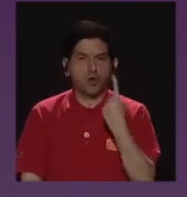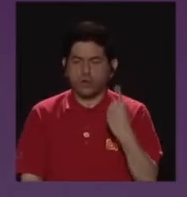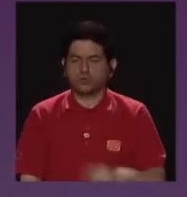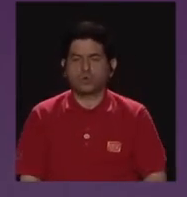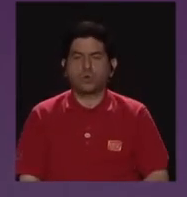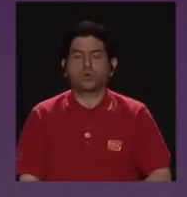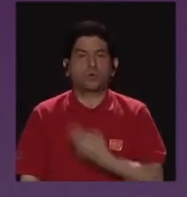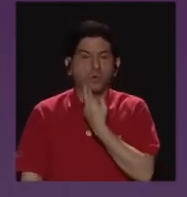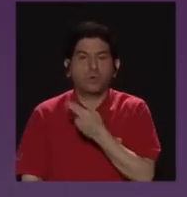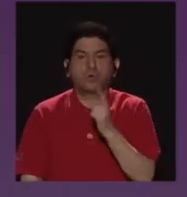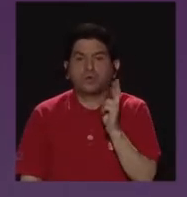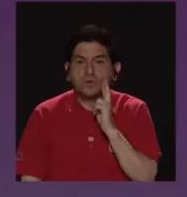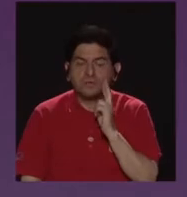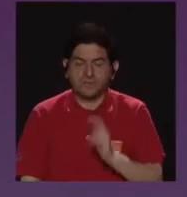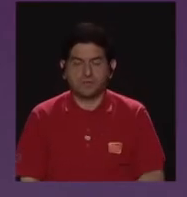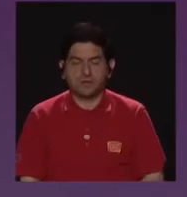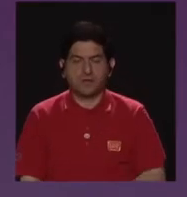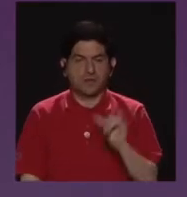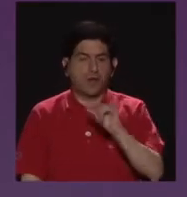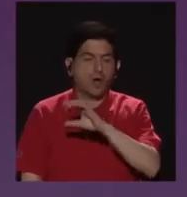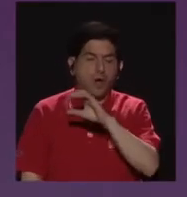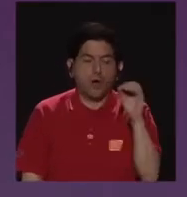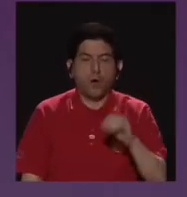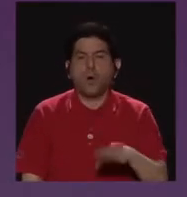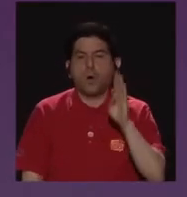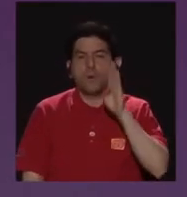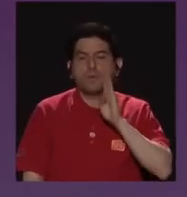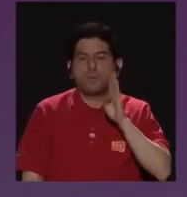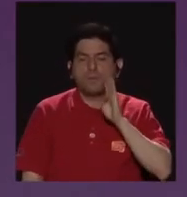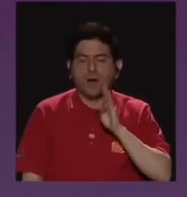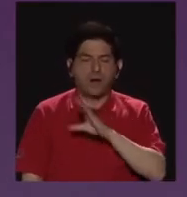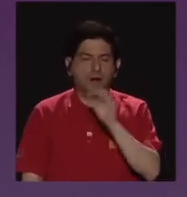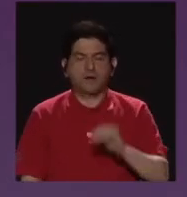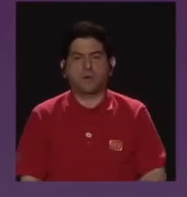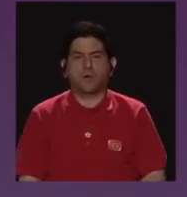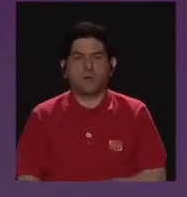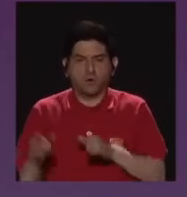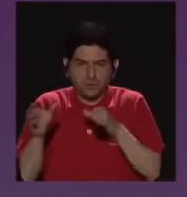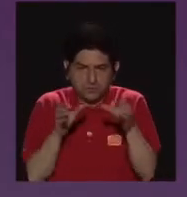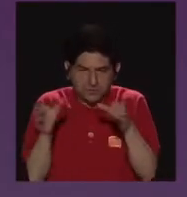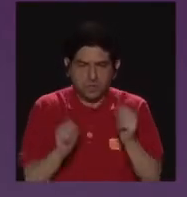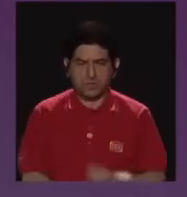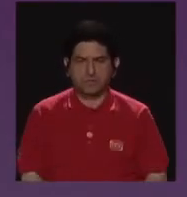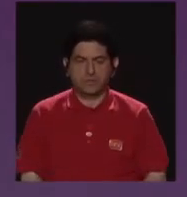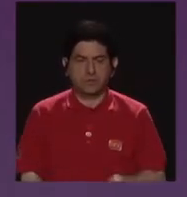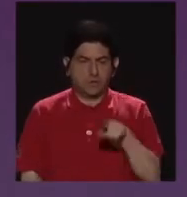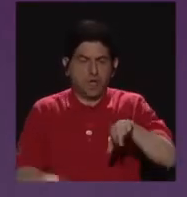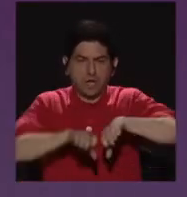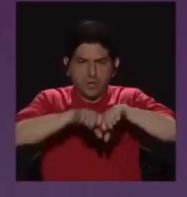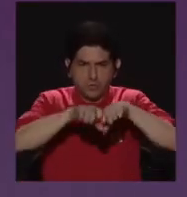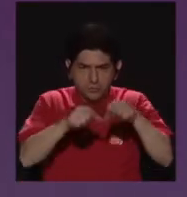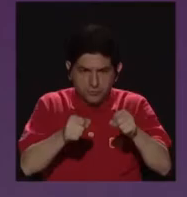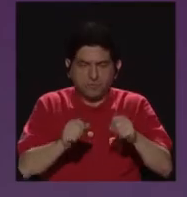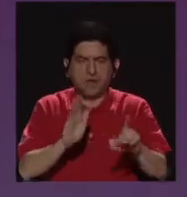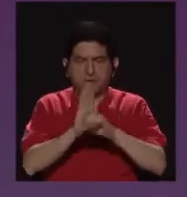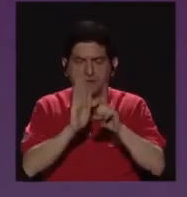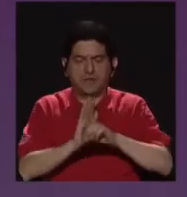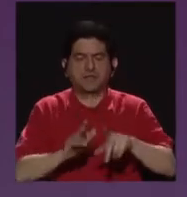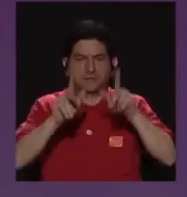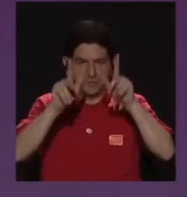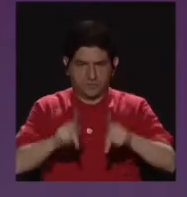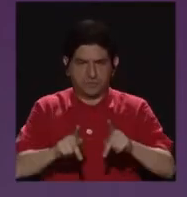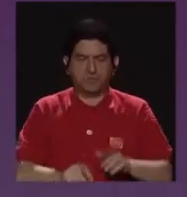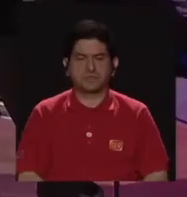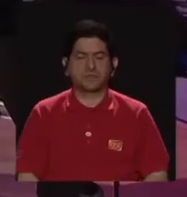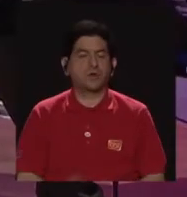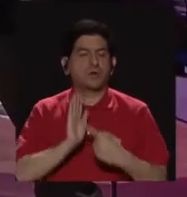restaurantes que inclusive restaurantes o bares o centros comerciales que inclusive han violentado a personas por ser por